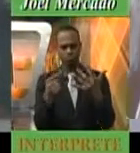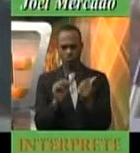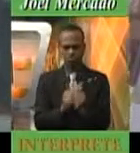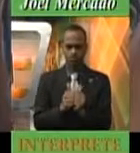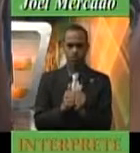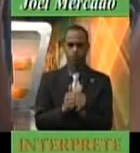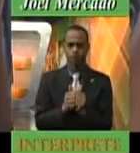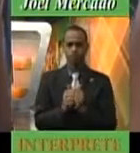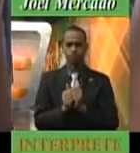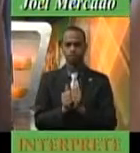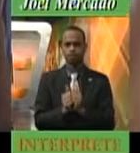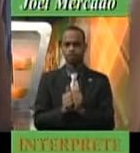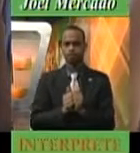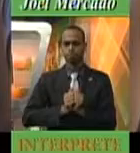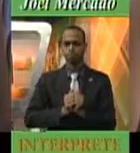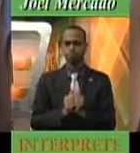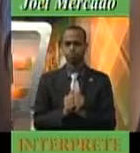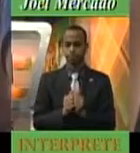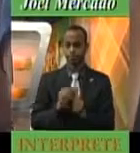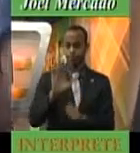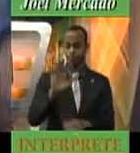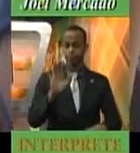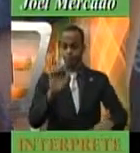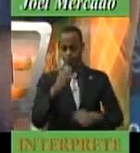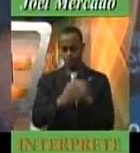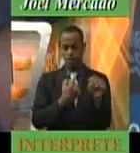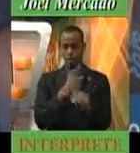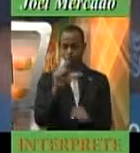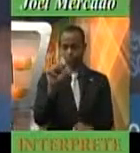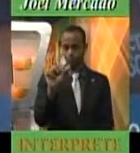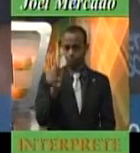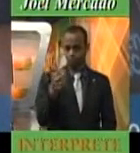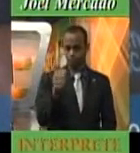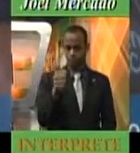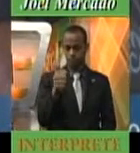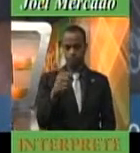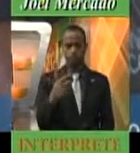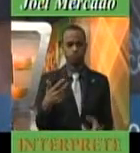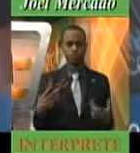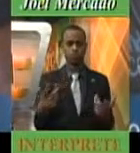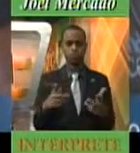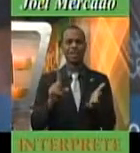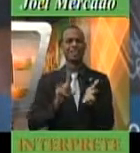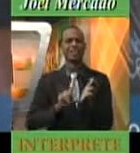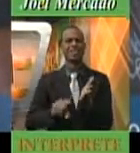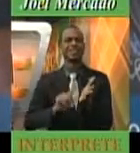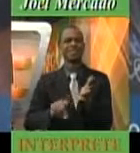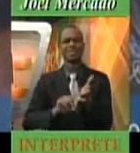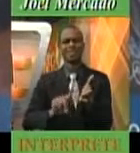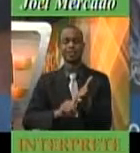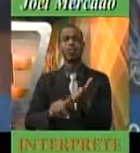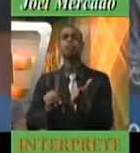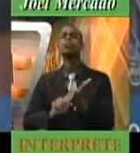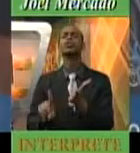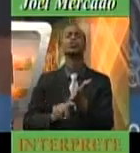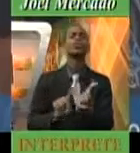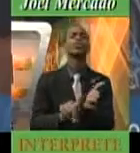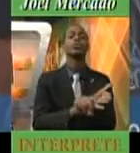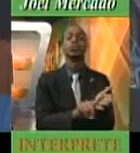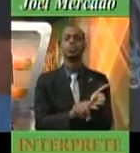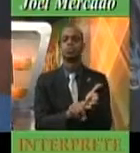en la dirección de tu pregunta. Fíjate que en el 2010 logramos que de alguna manera el censo